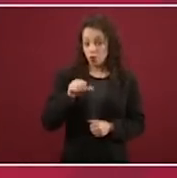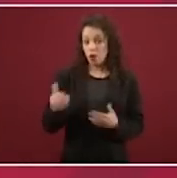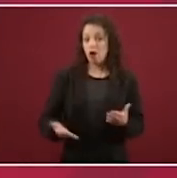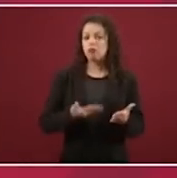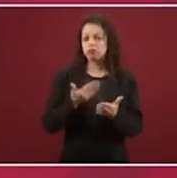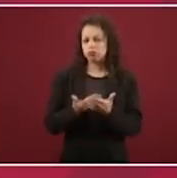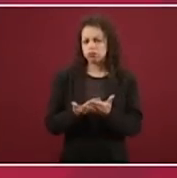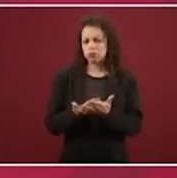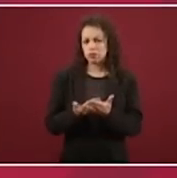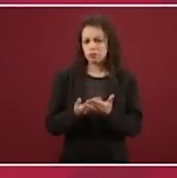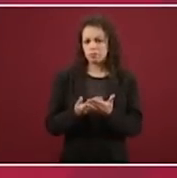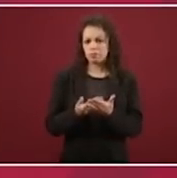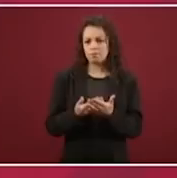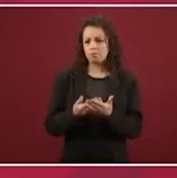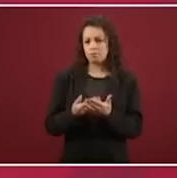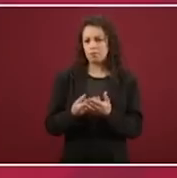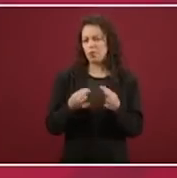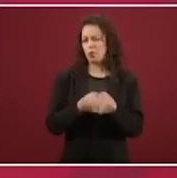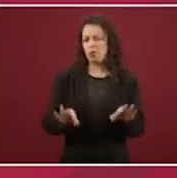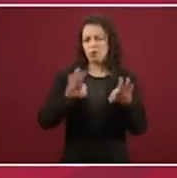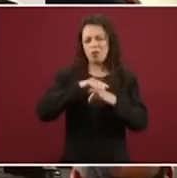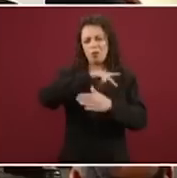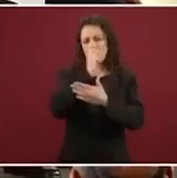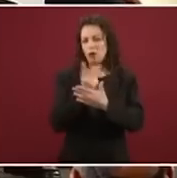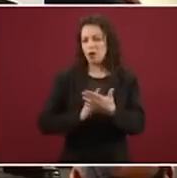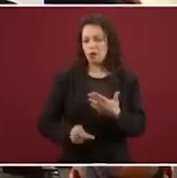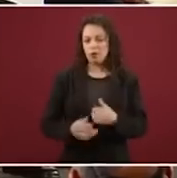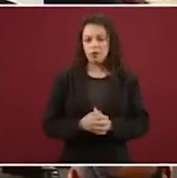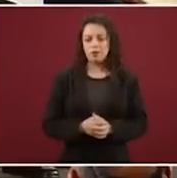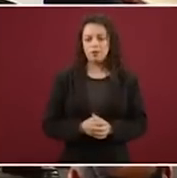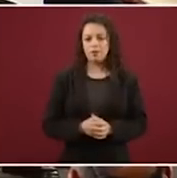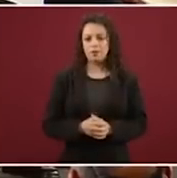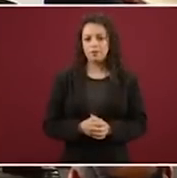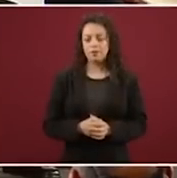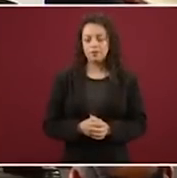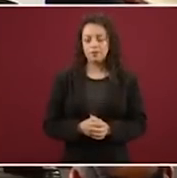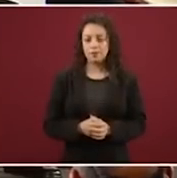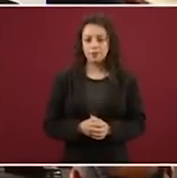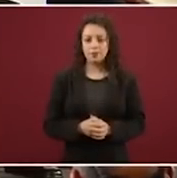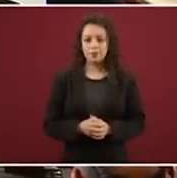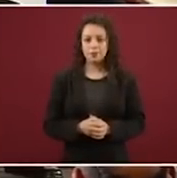un programa que es importantísimo, que estamos llevando